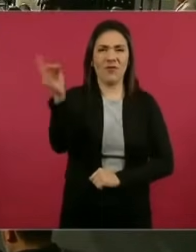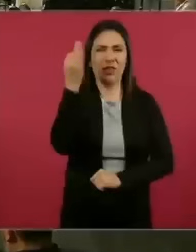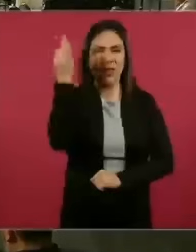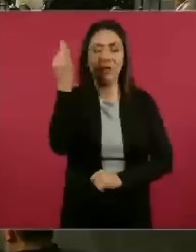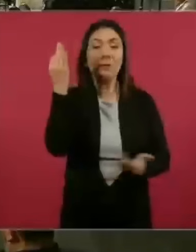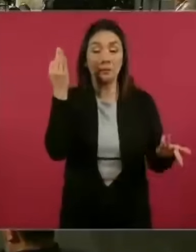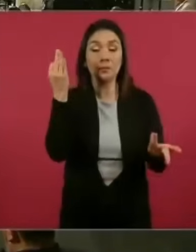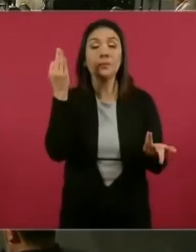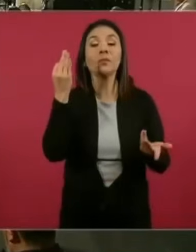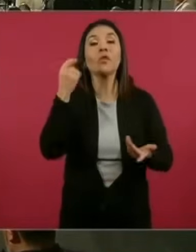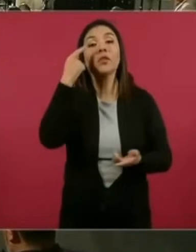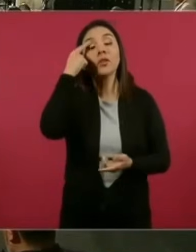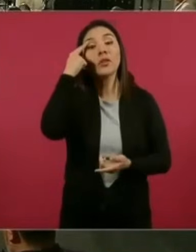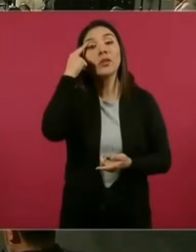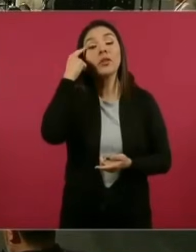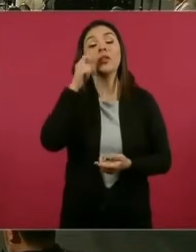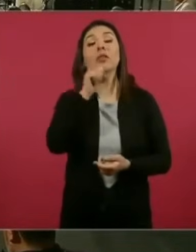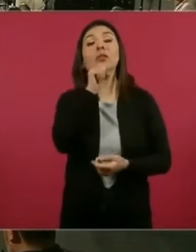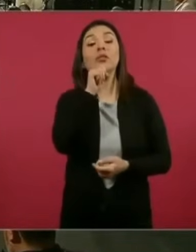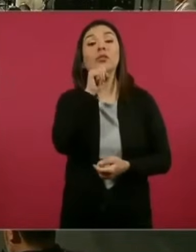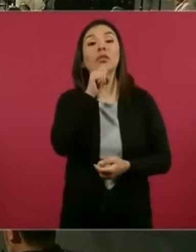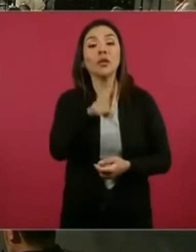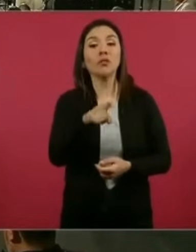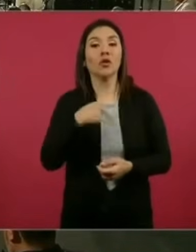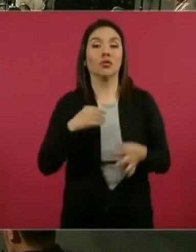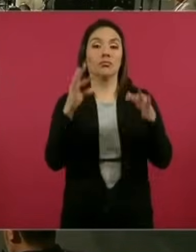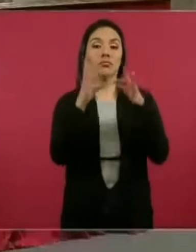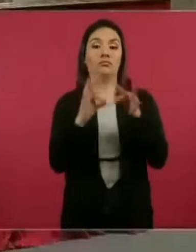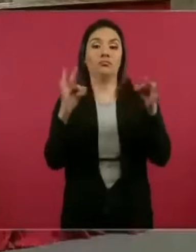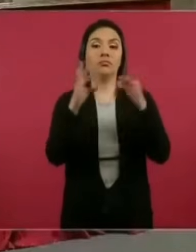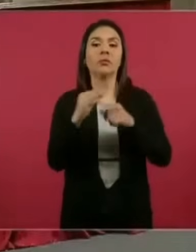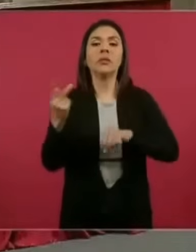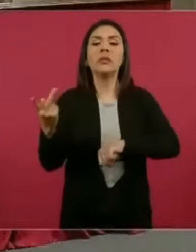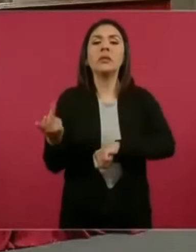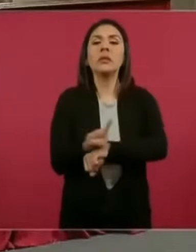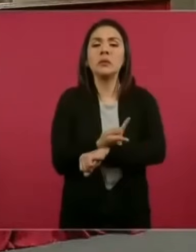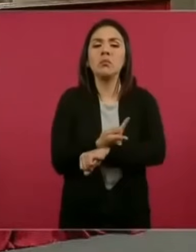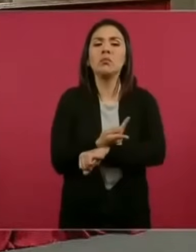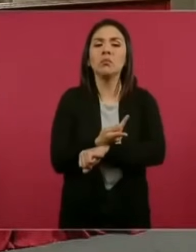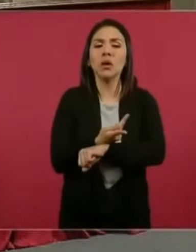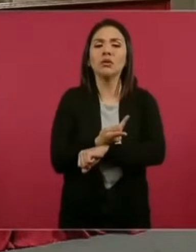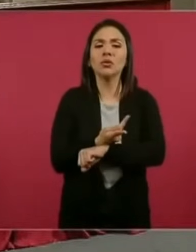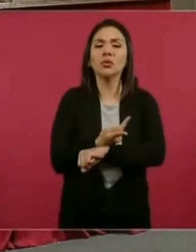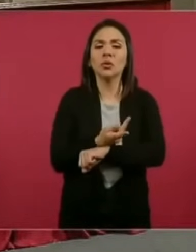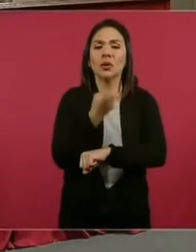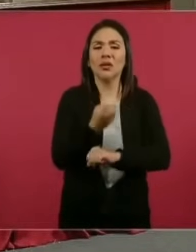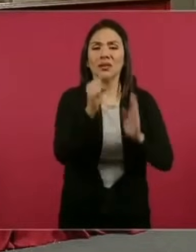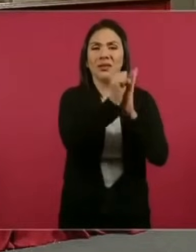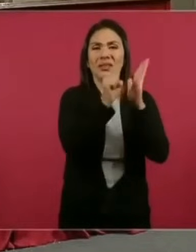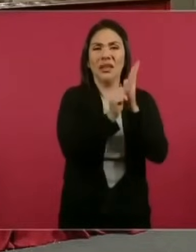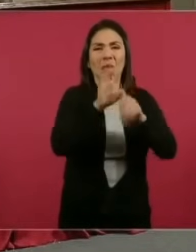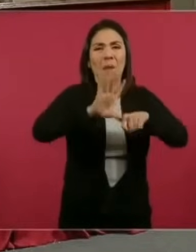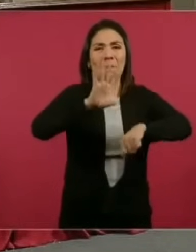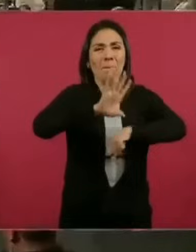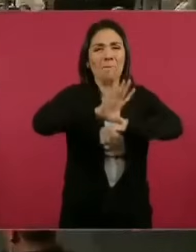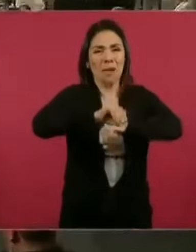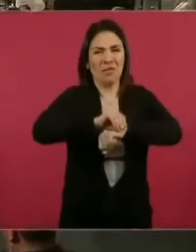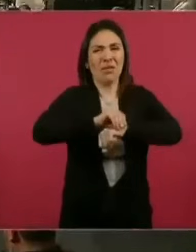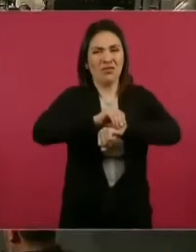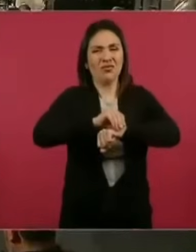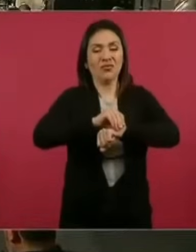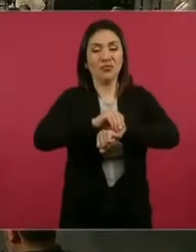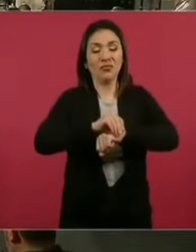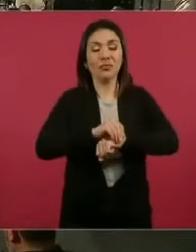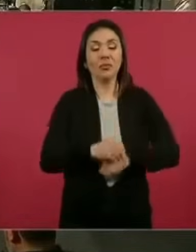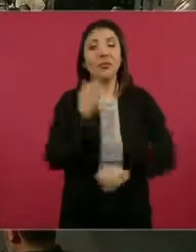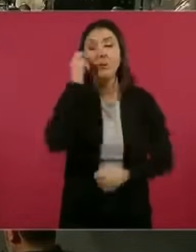y particularmente platicaré lo que sucedió con este sistema de acreditaciones. La presentación,